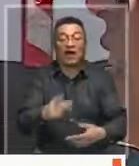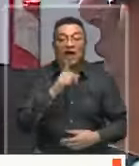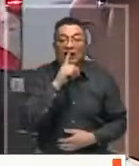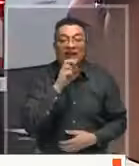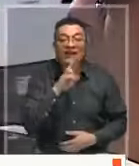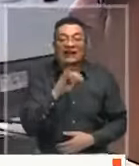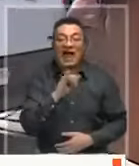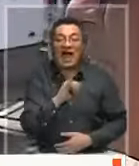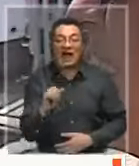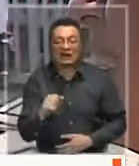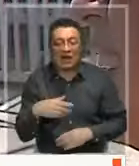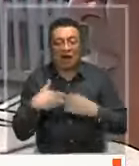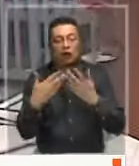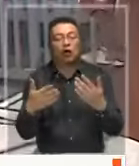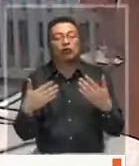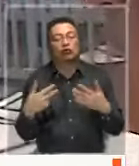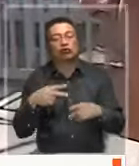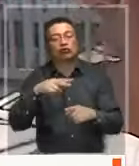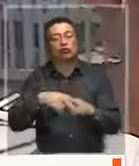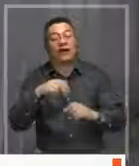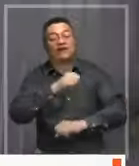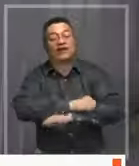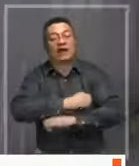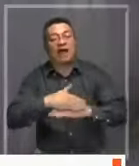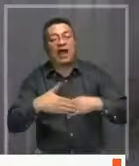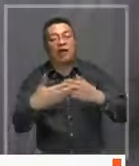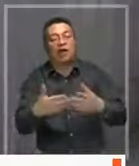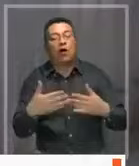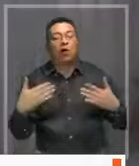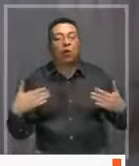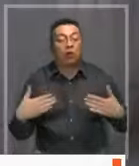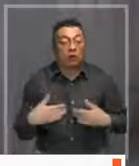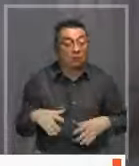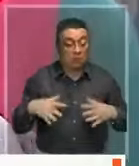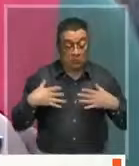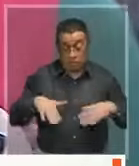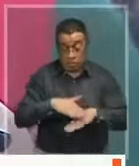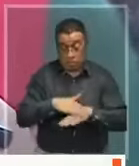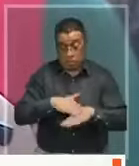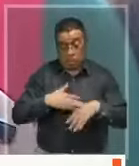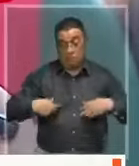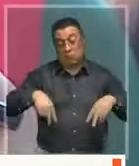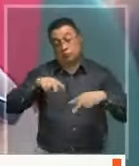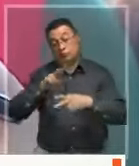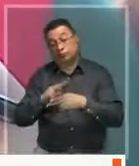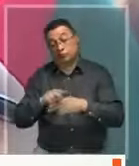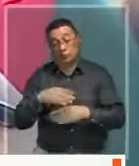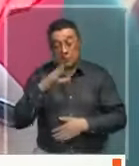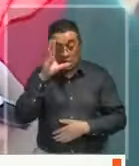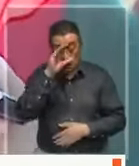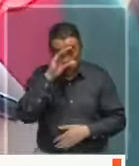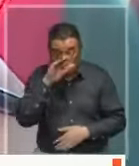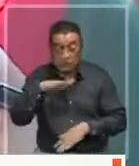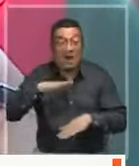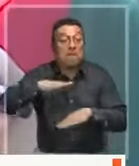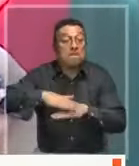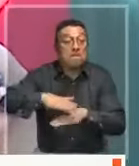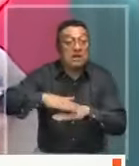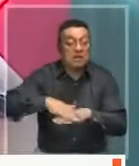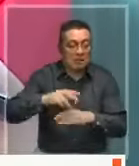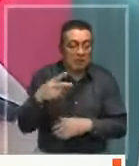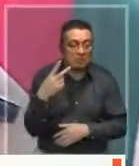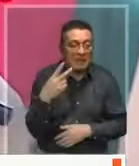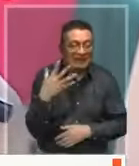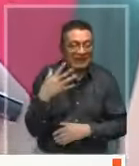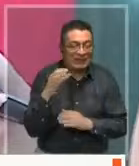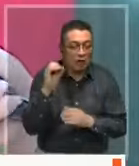muy grande, pero está al lado de la ventana y está más fresco. ¿Dormir sin nada o estaba pelado? Durante la noche vamos a tener mínimas que van a superar los